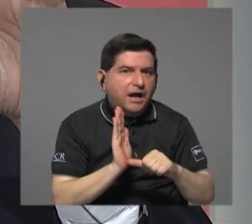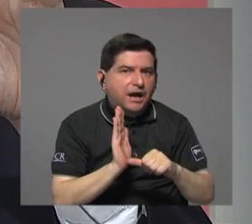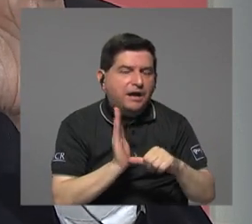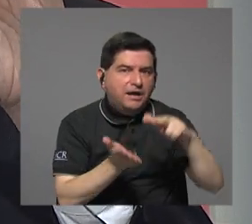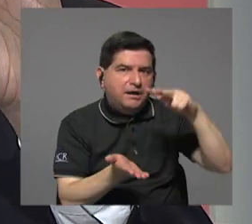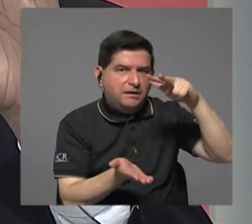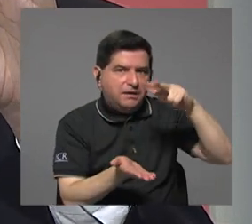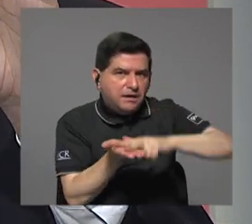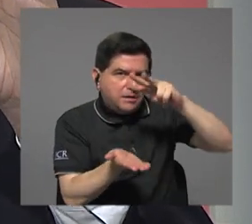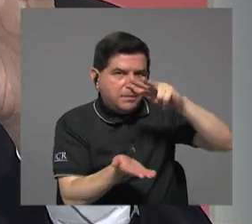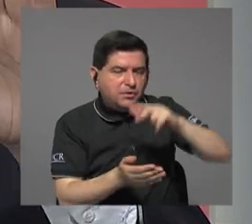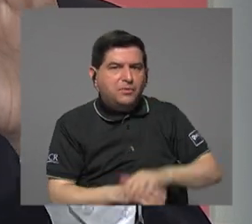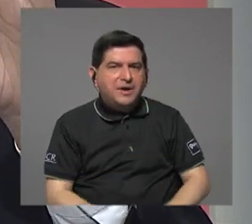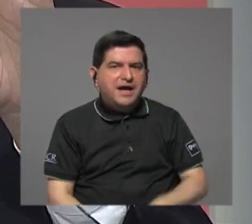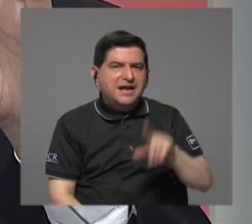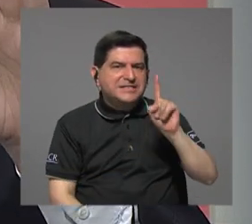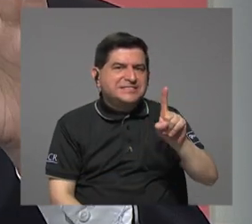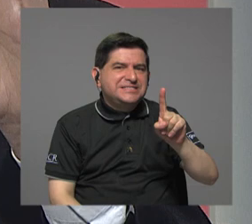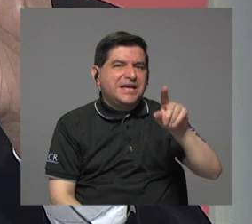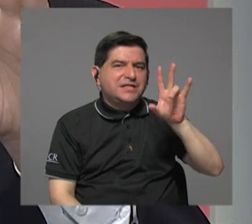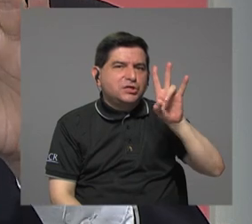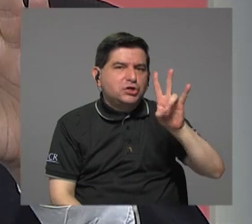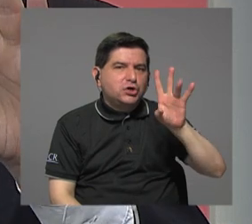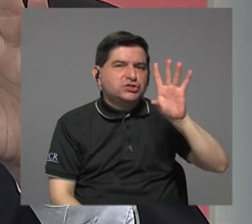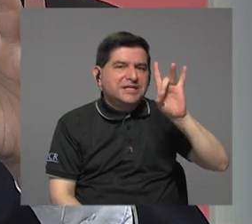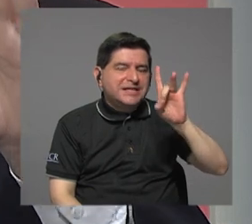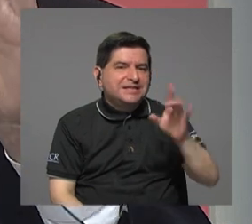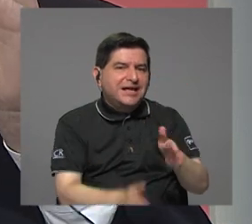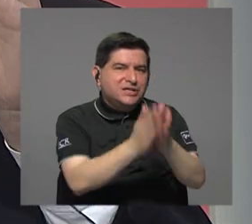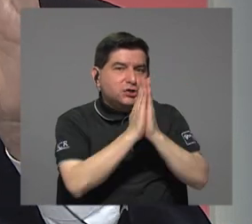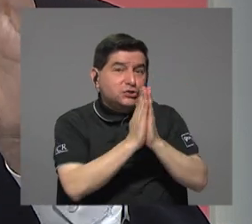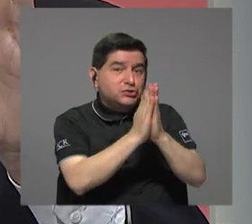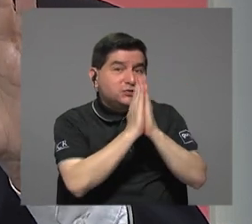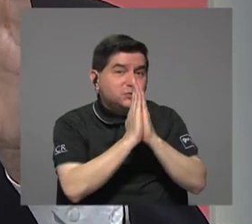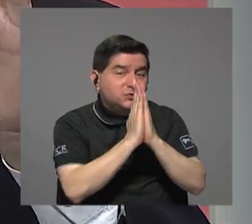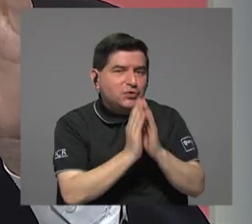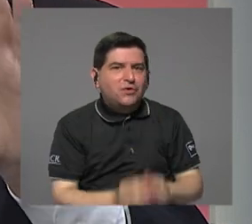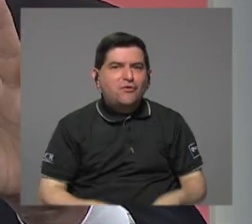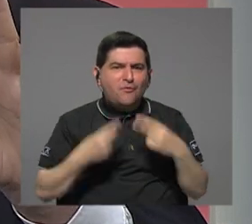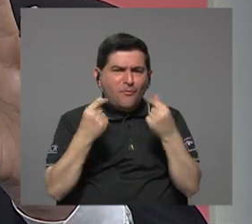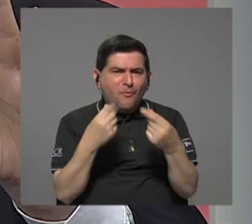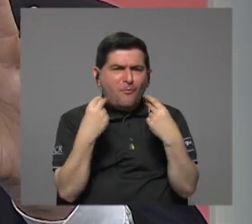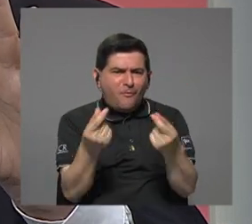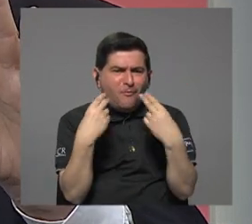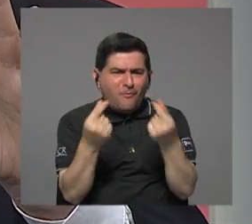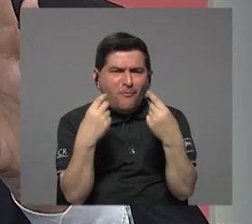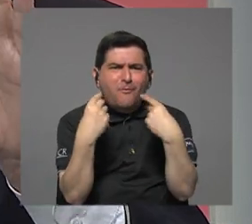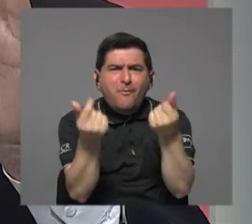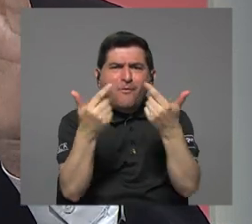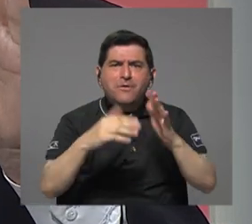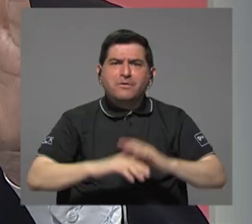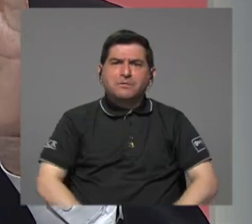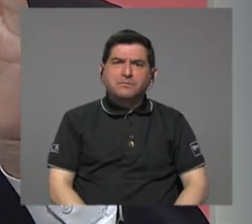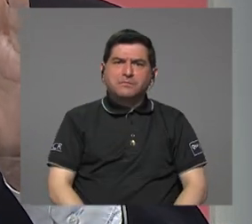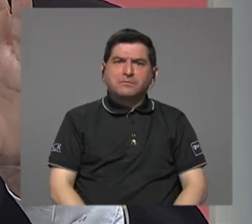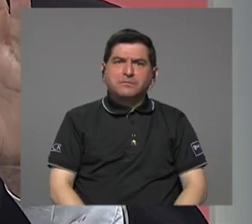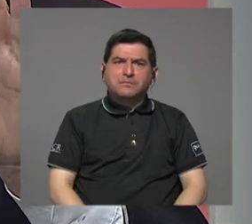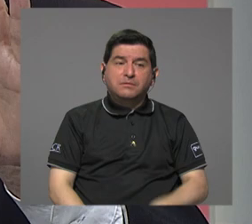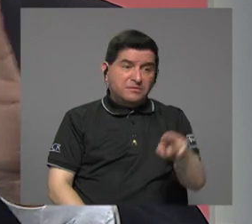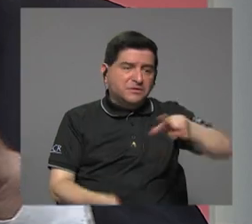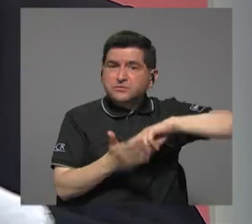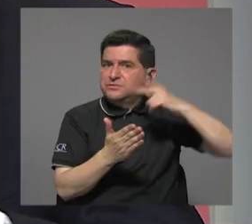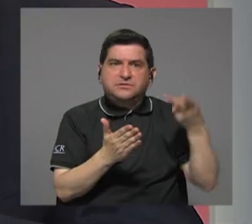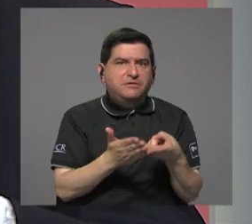aprobado 178 mociones a una velocidad extraordinaria y entonces eso significa